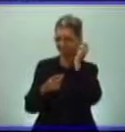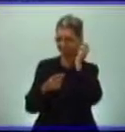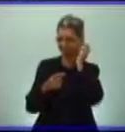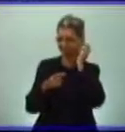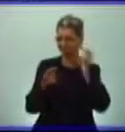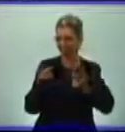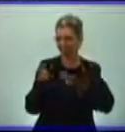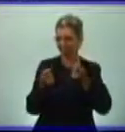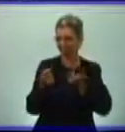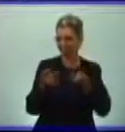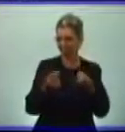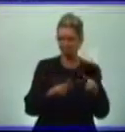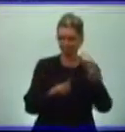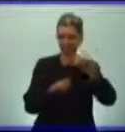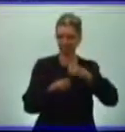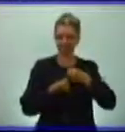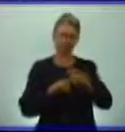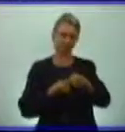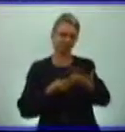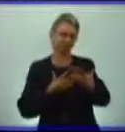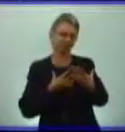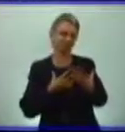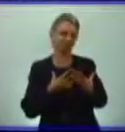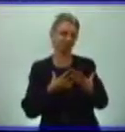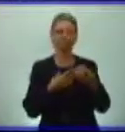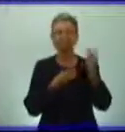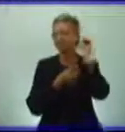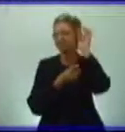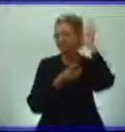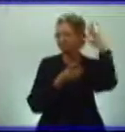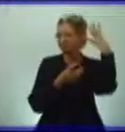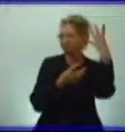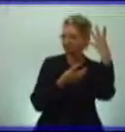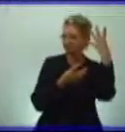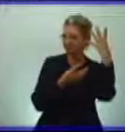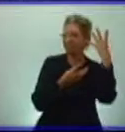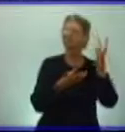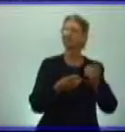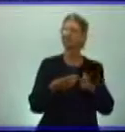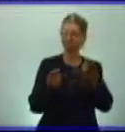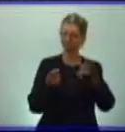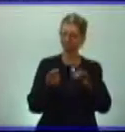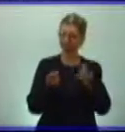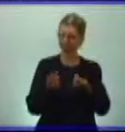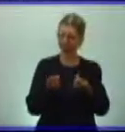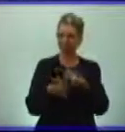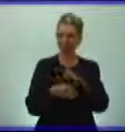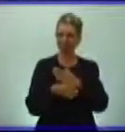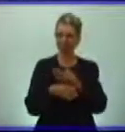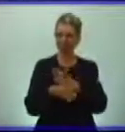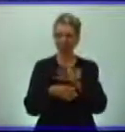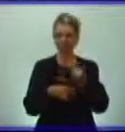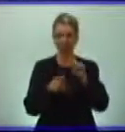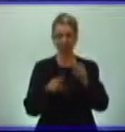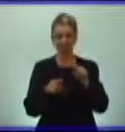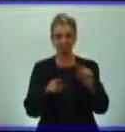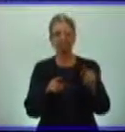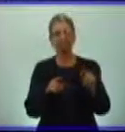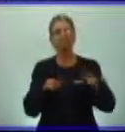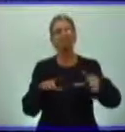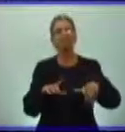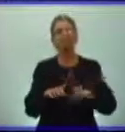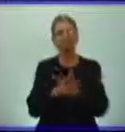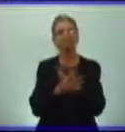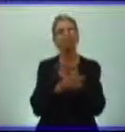usaban en sus pechos y cabello como símbolo de la lucha de los cubanos. Estos símbolos y